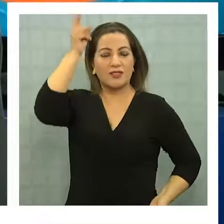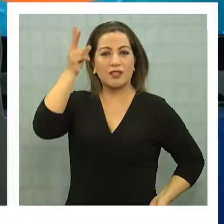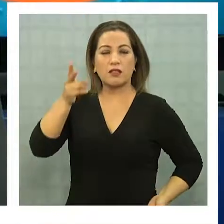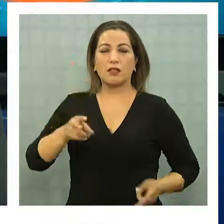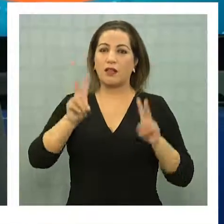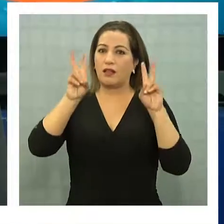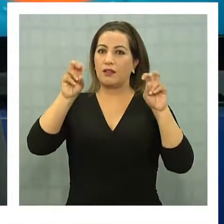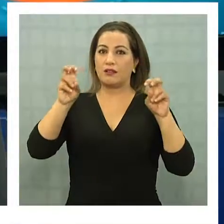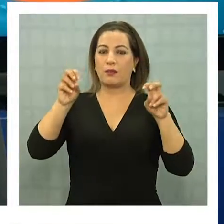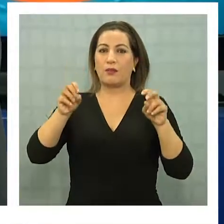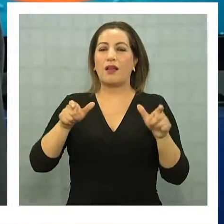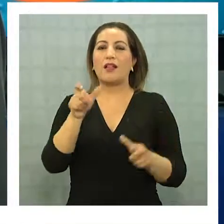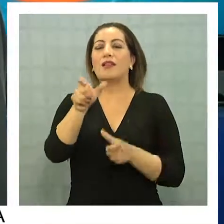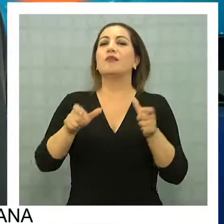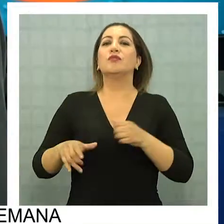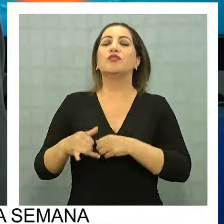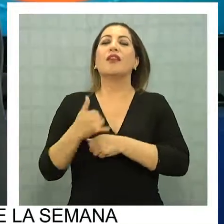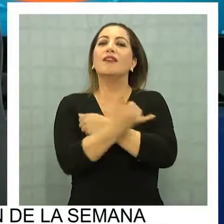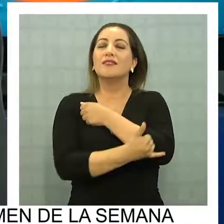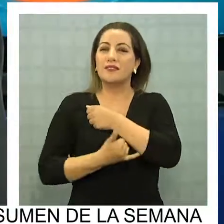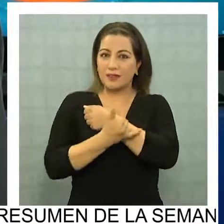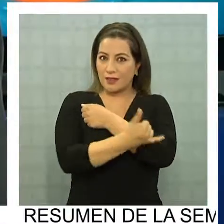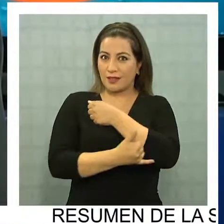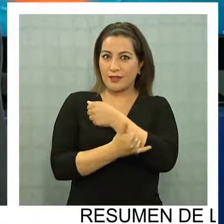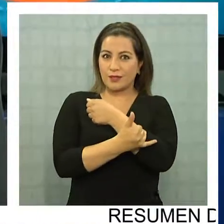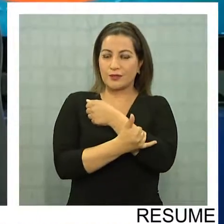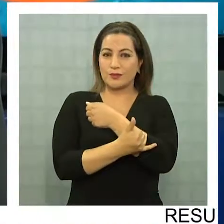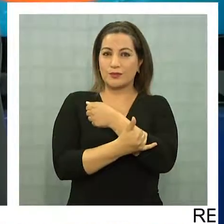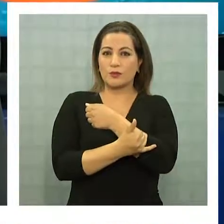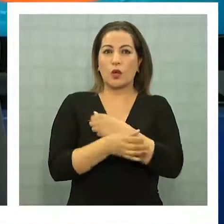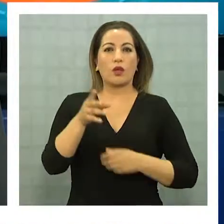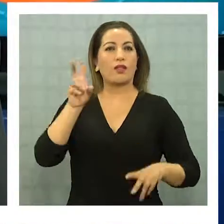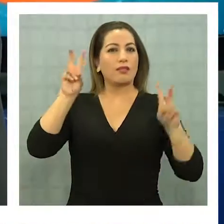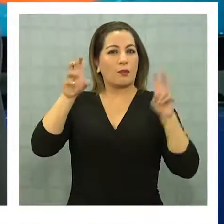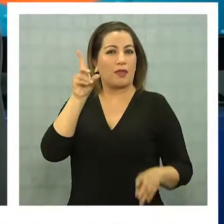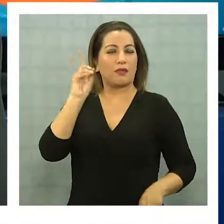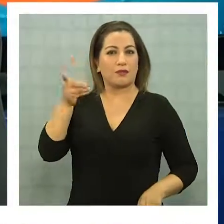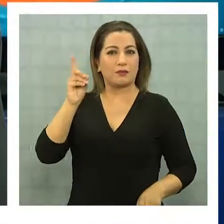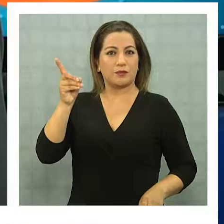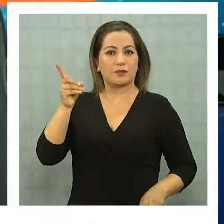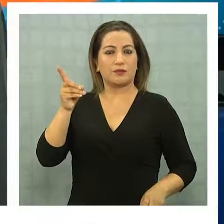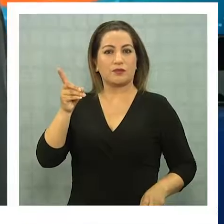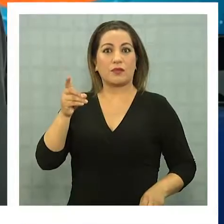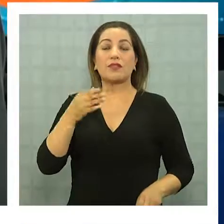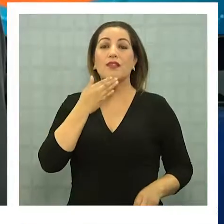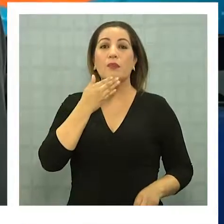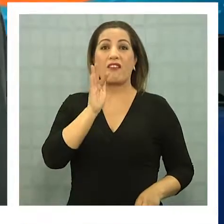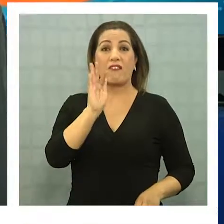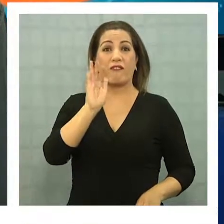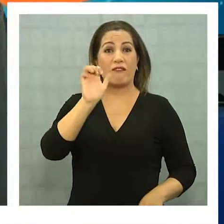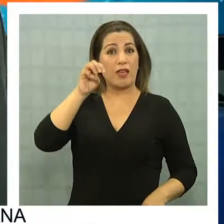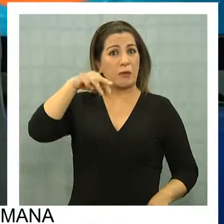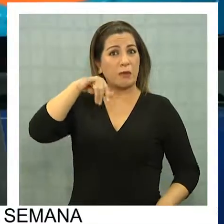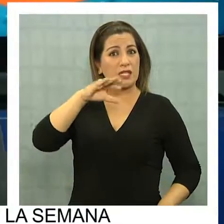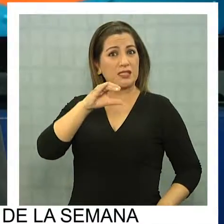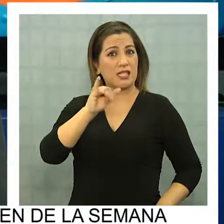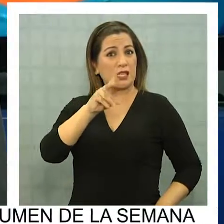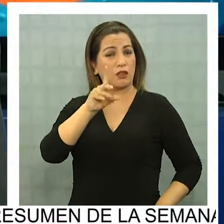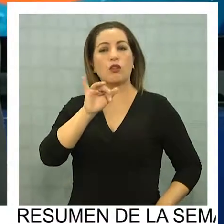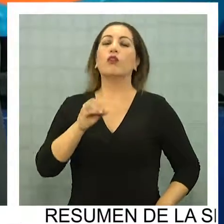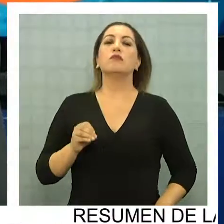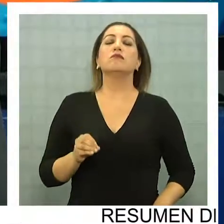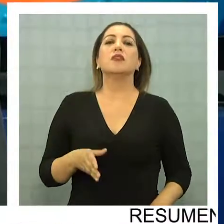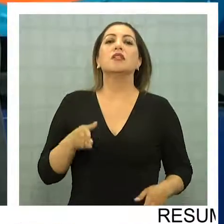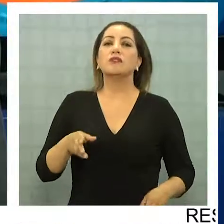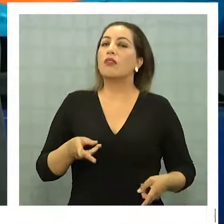de los migrantes, o el tema de la discapacidad, o el tema del femicidio, en fin. Entonces, todos esos son temas